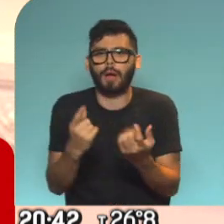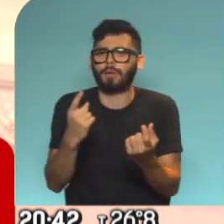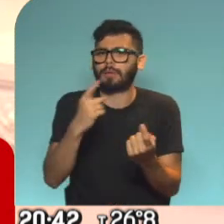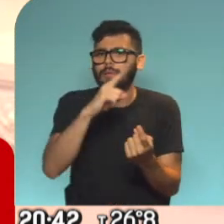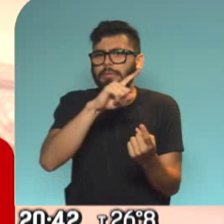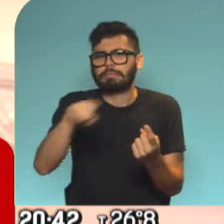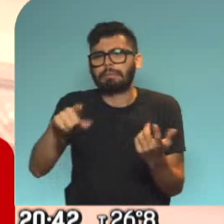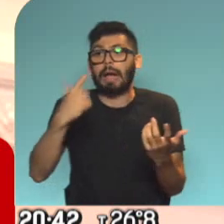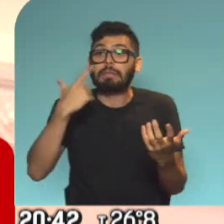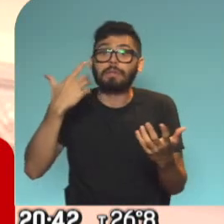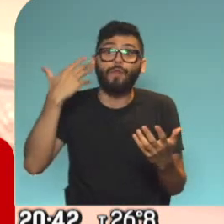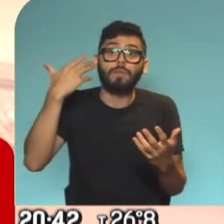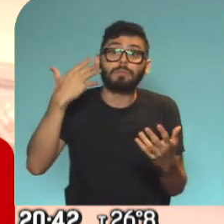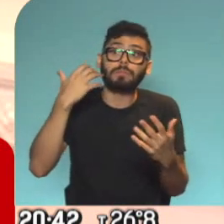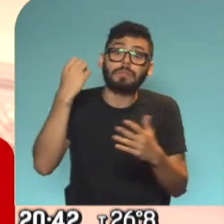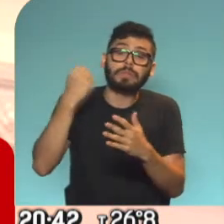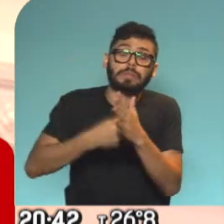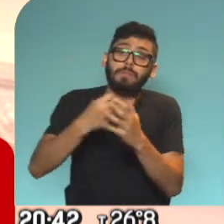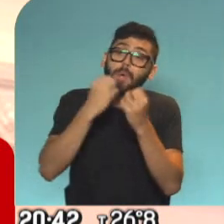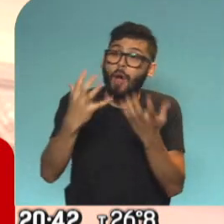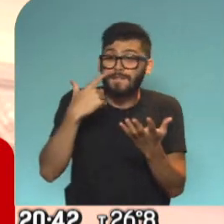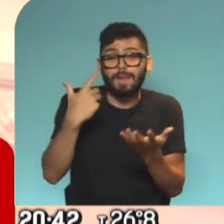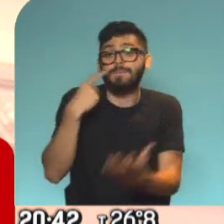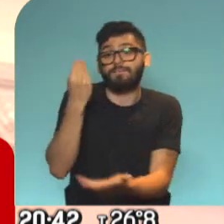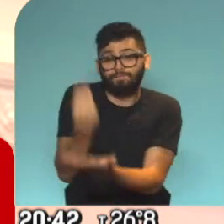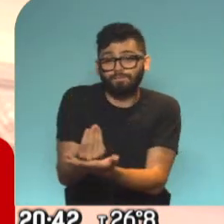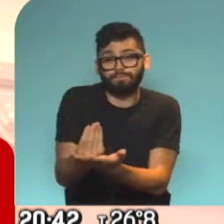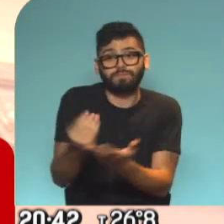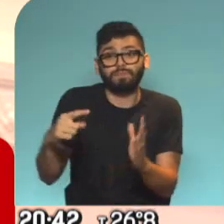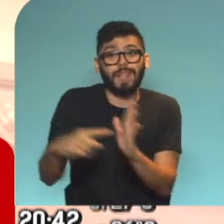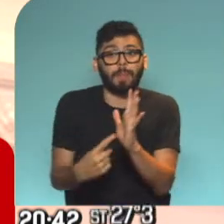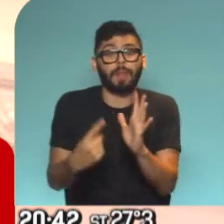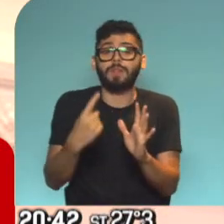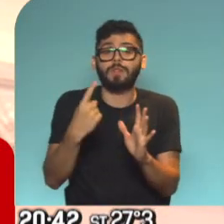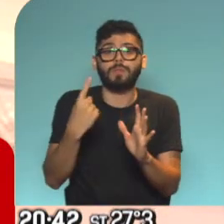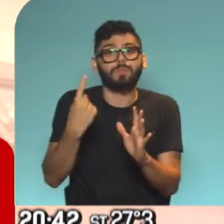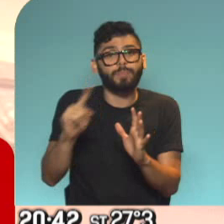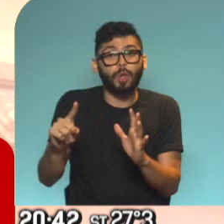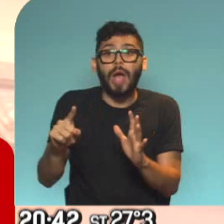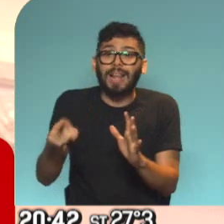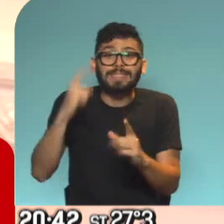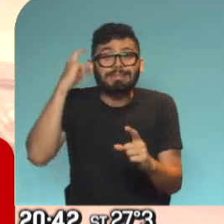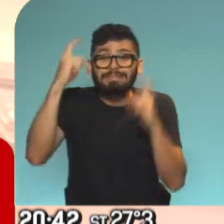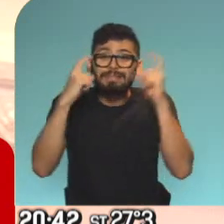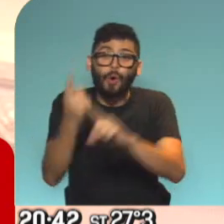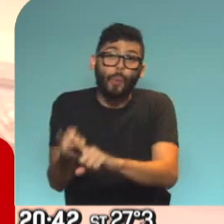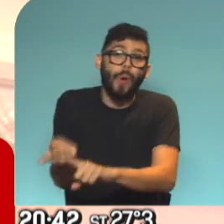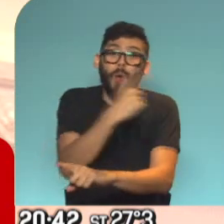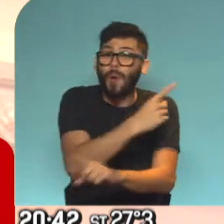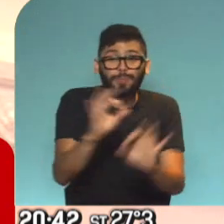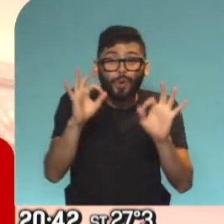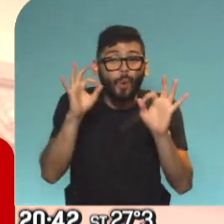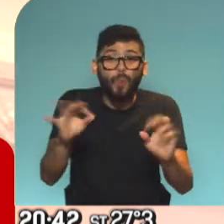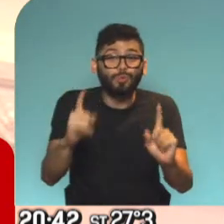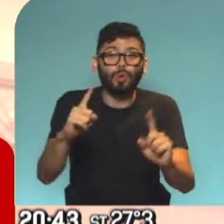un futuro, se terminó arraigando acá y sin embargo siempre buscó volver a Chilecito justamente,